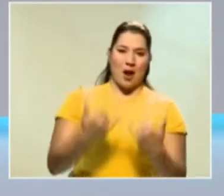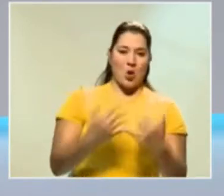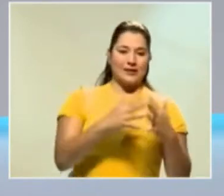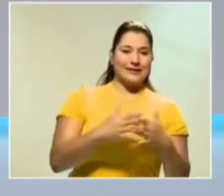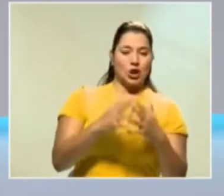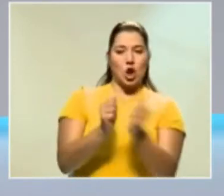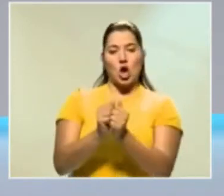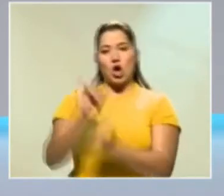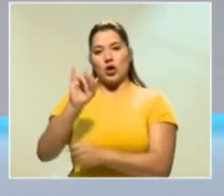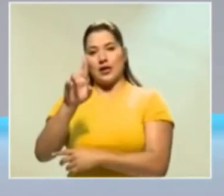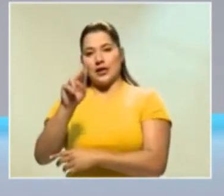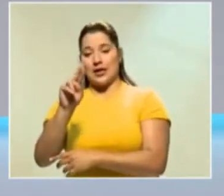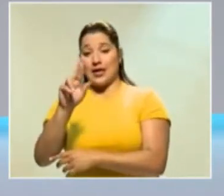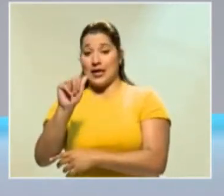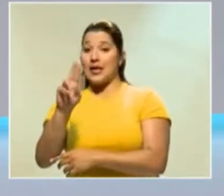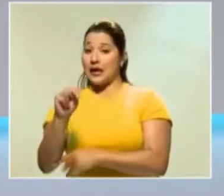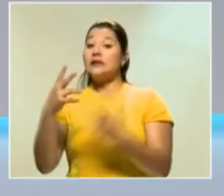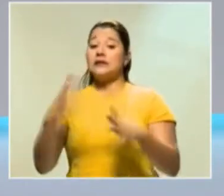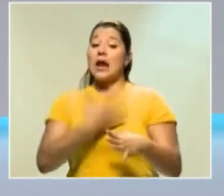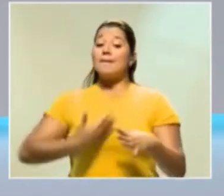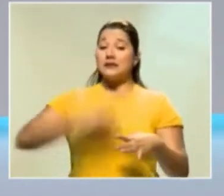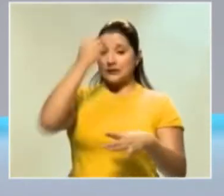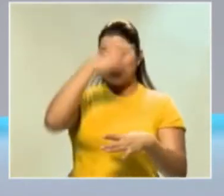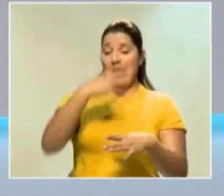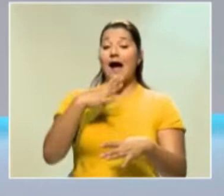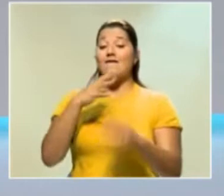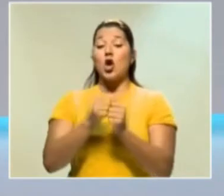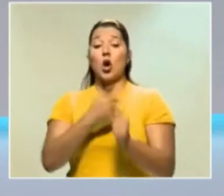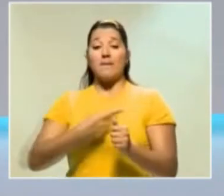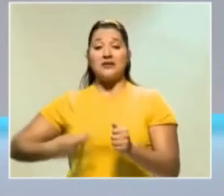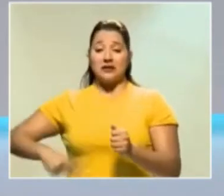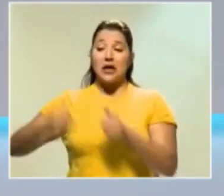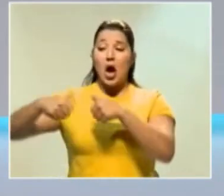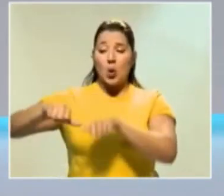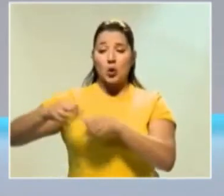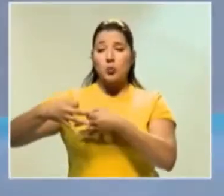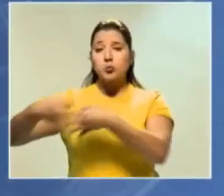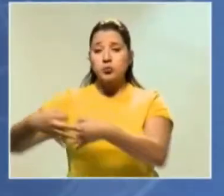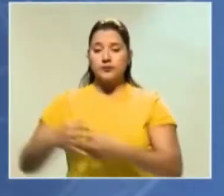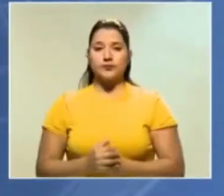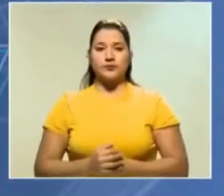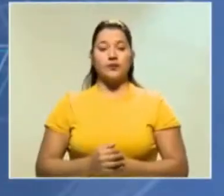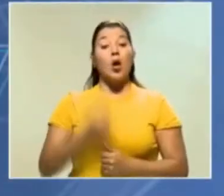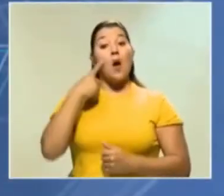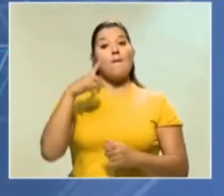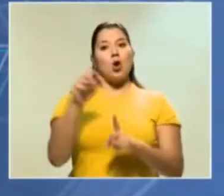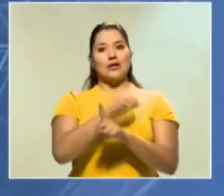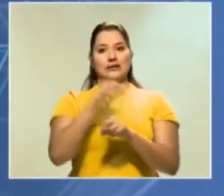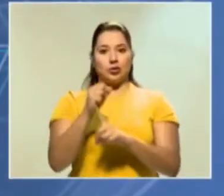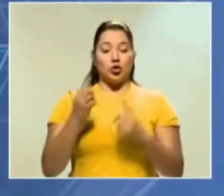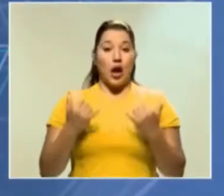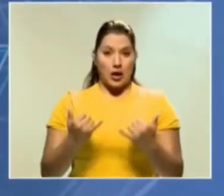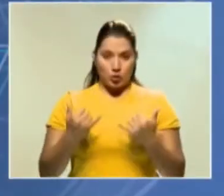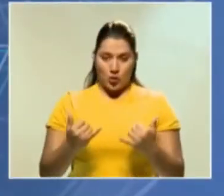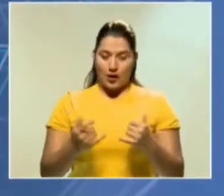Alvarado conversaron por teléfono y acordaron reprogramarla con celeridad. Que dado el contexto, se